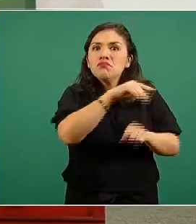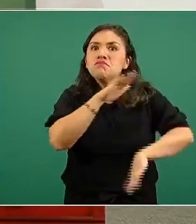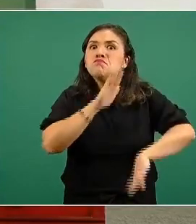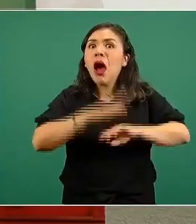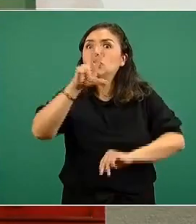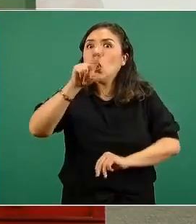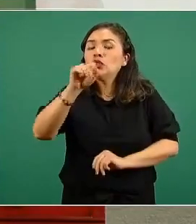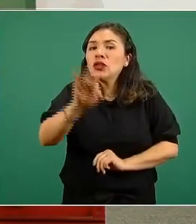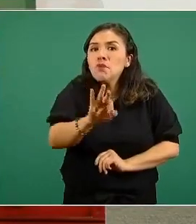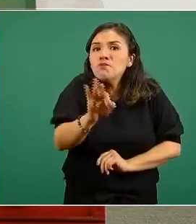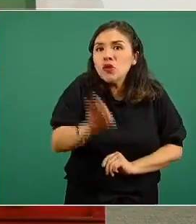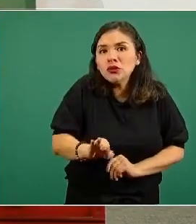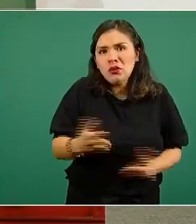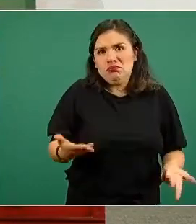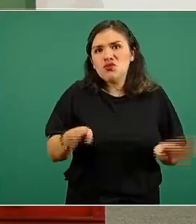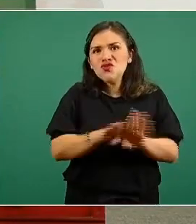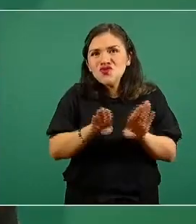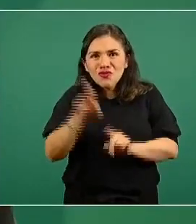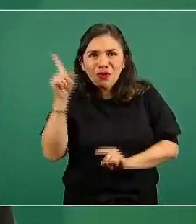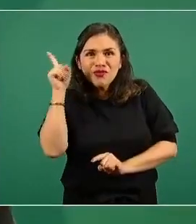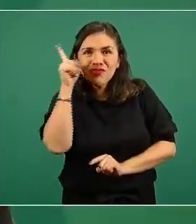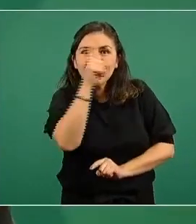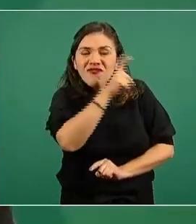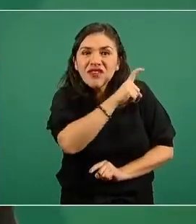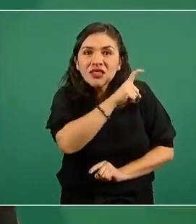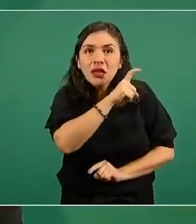del 80%, difícilmente